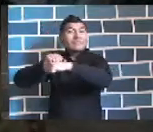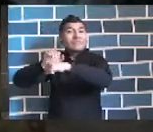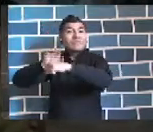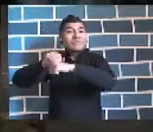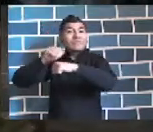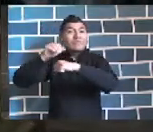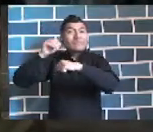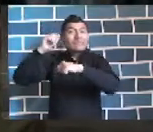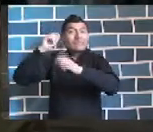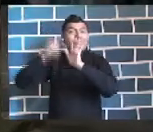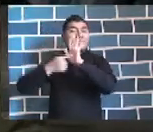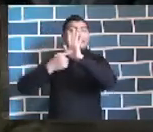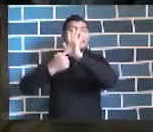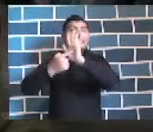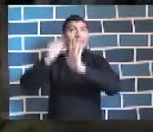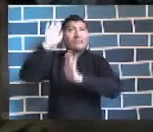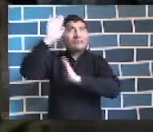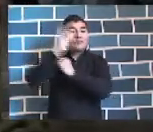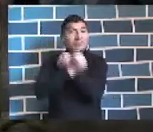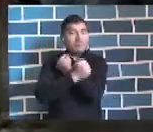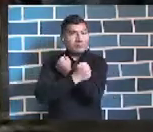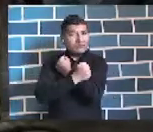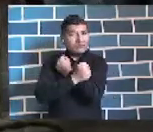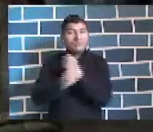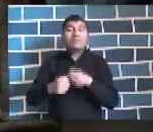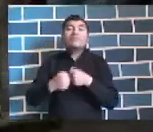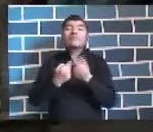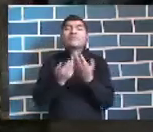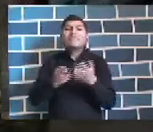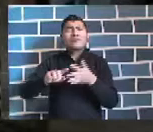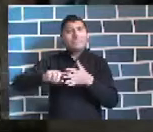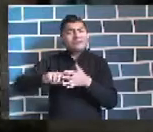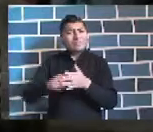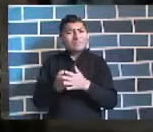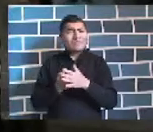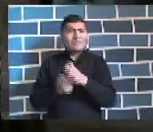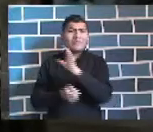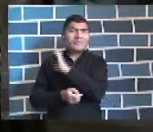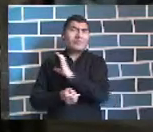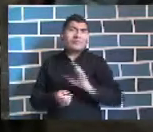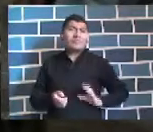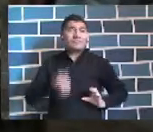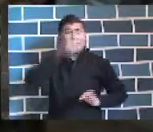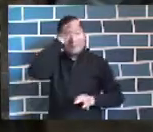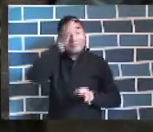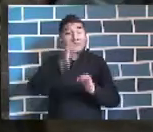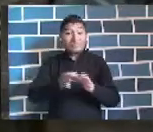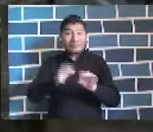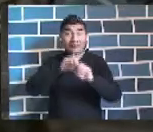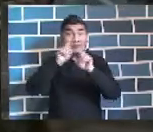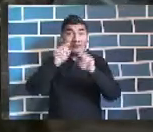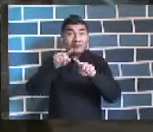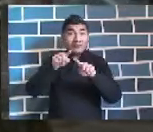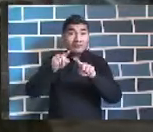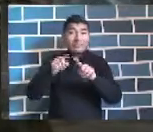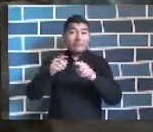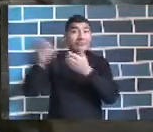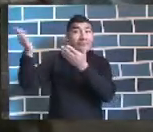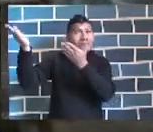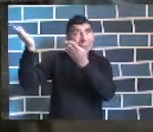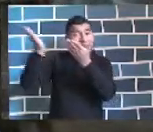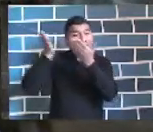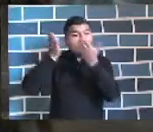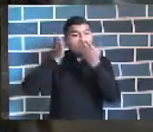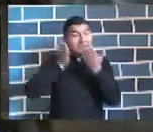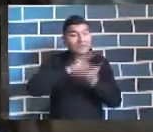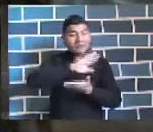revela su amor. ¿Cómo inicia Cristo la fe? Nos atrae a todos